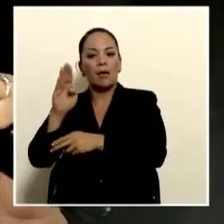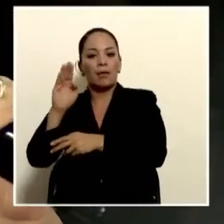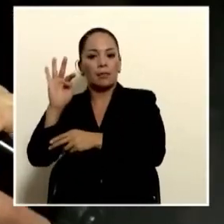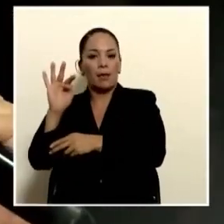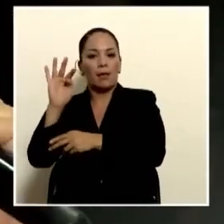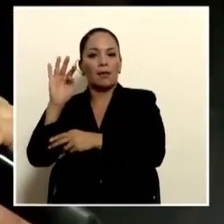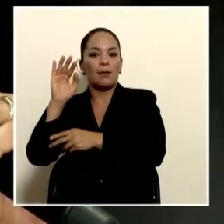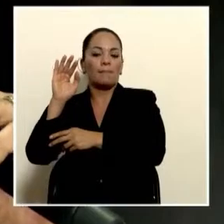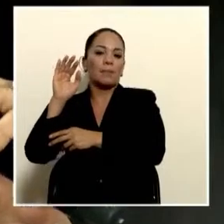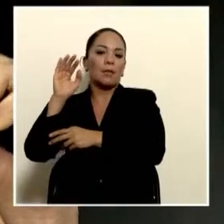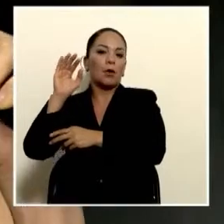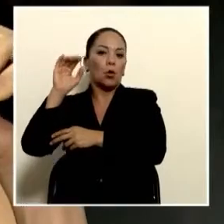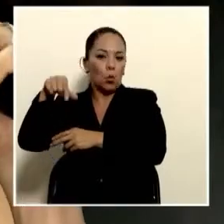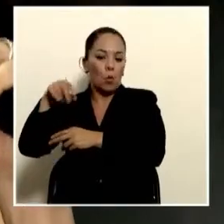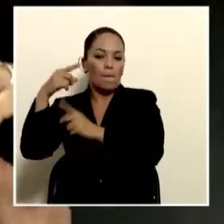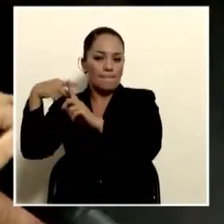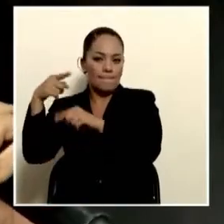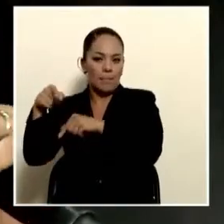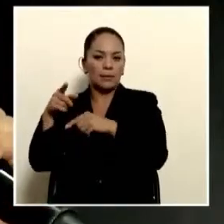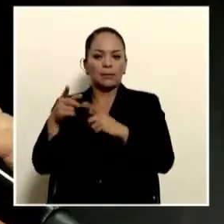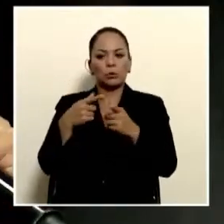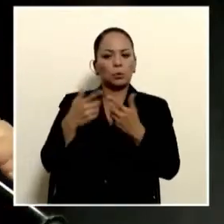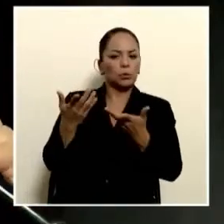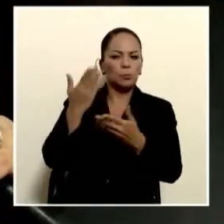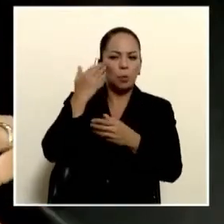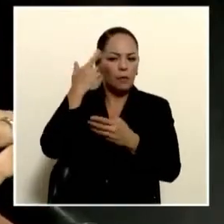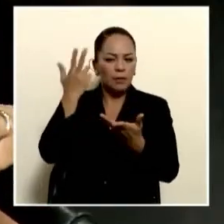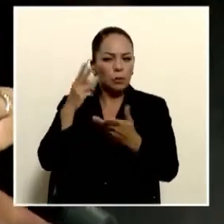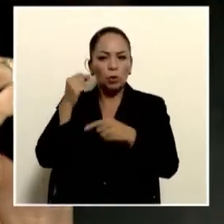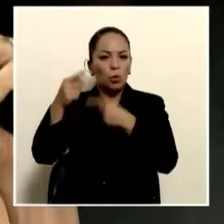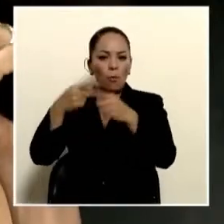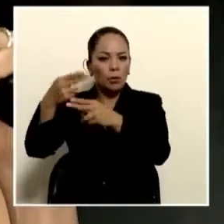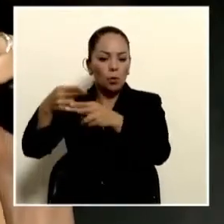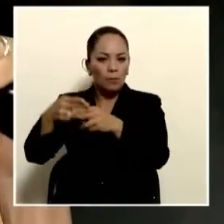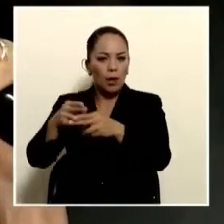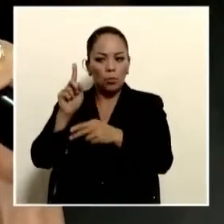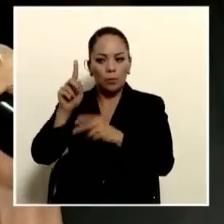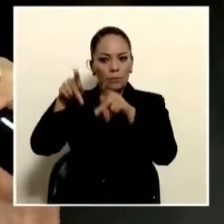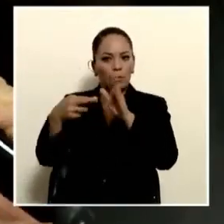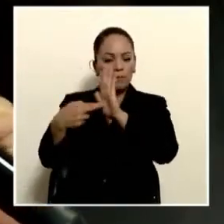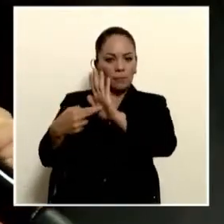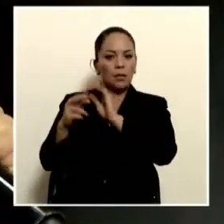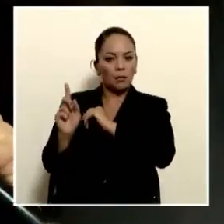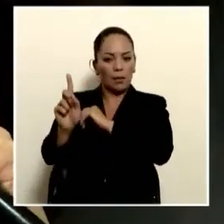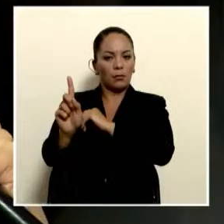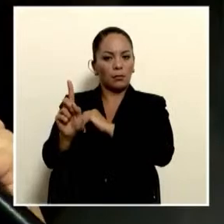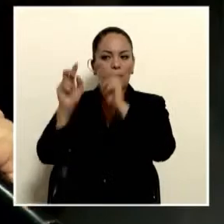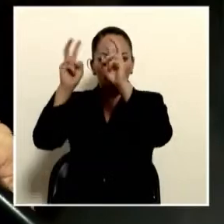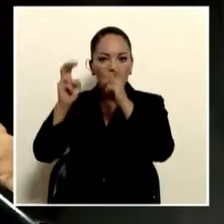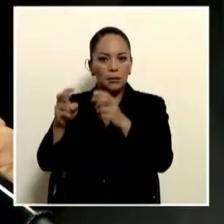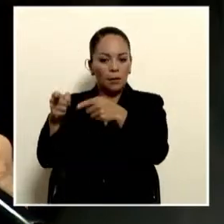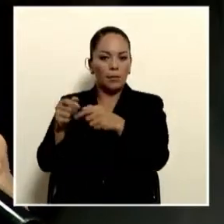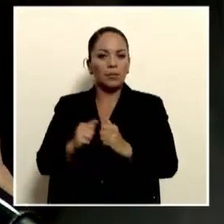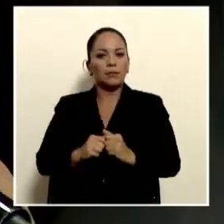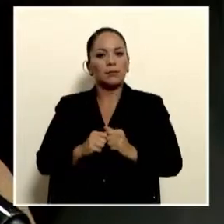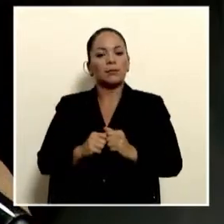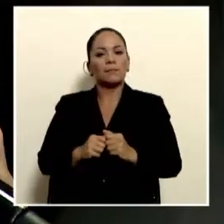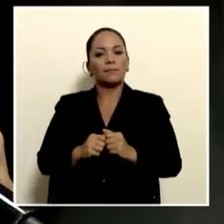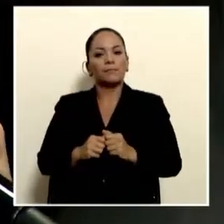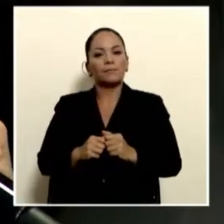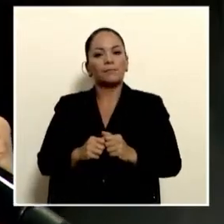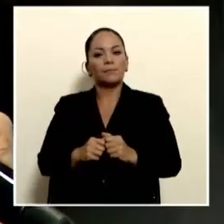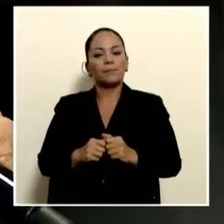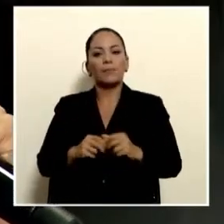un comisionado de integración social. La pregunta sería, ¿por qué no se va a nombrar algún comisionado para estos asuntos? Y en el tema